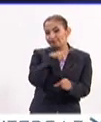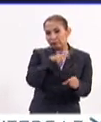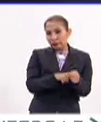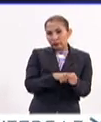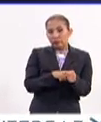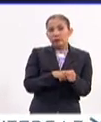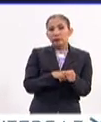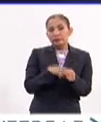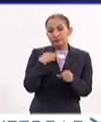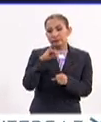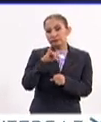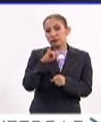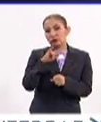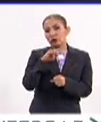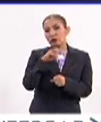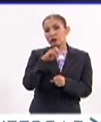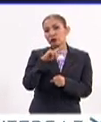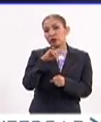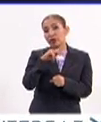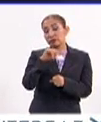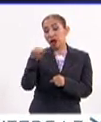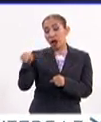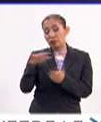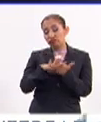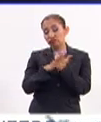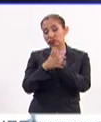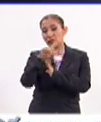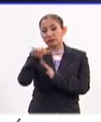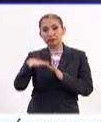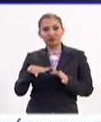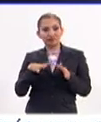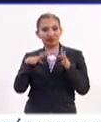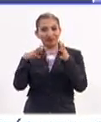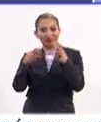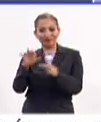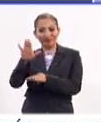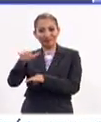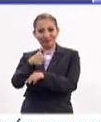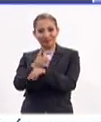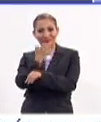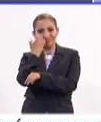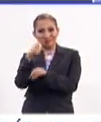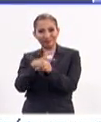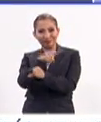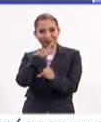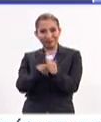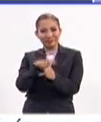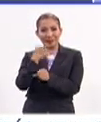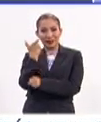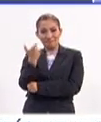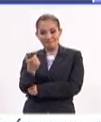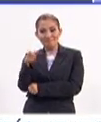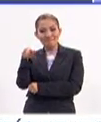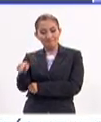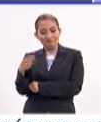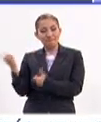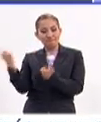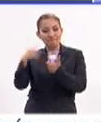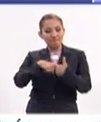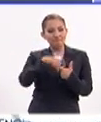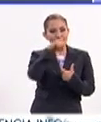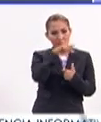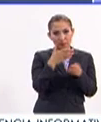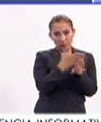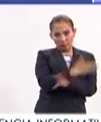Nacional de Jurisprudencia, y él va a acabar siendo también el fundador pues de la Escuela Nacional de Economía, que formaba